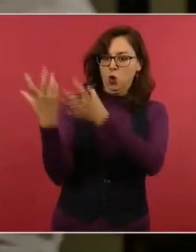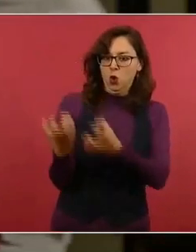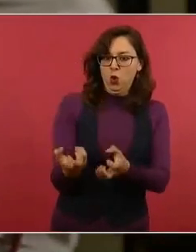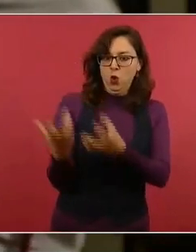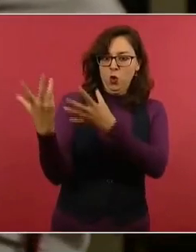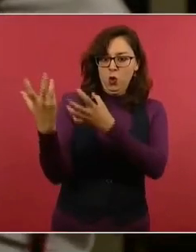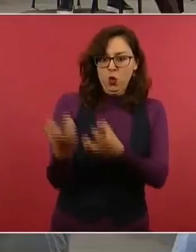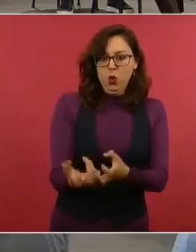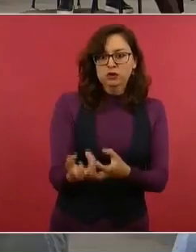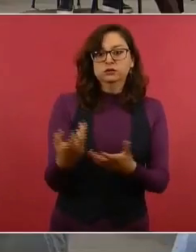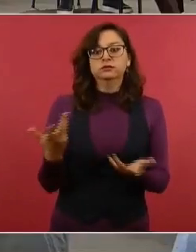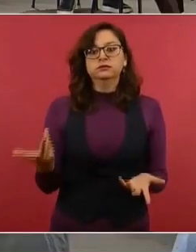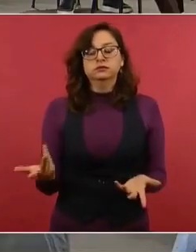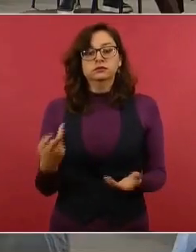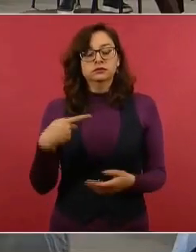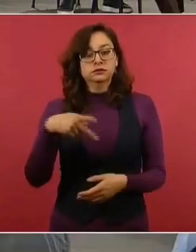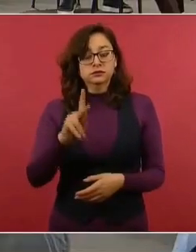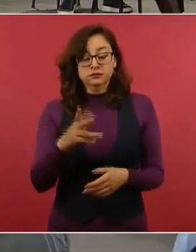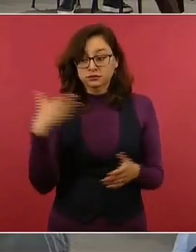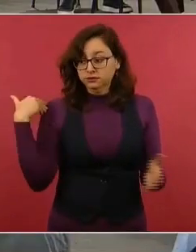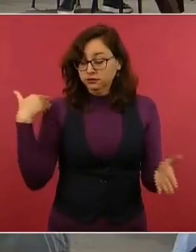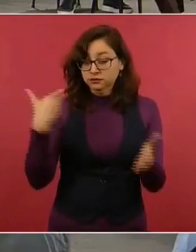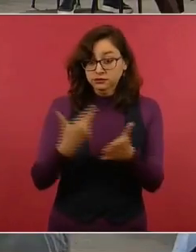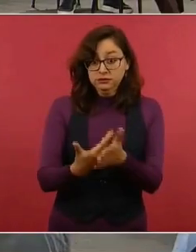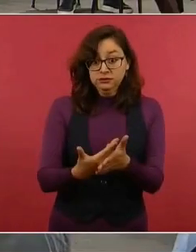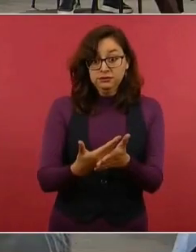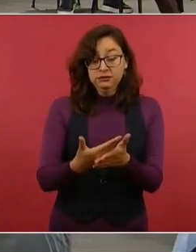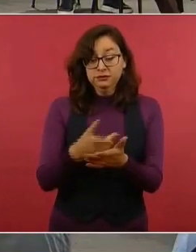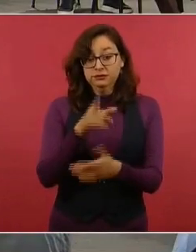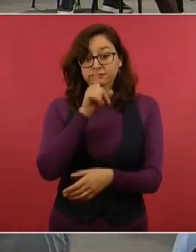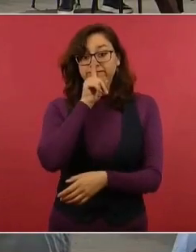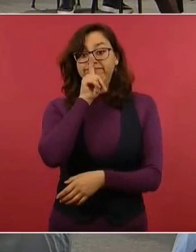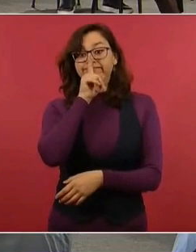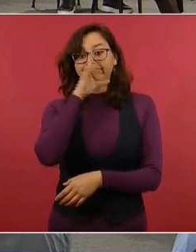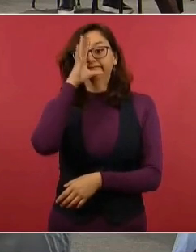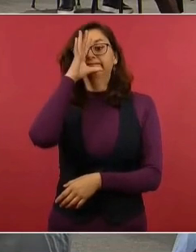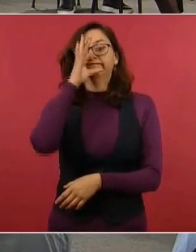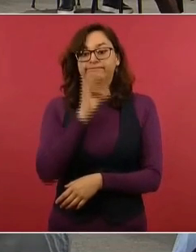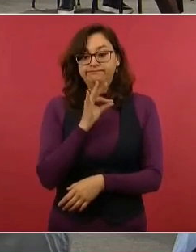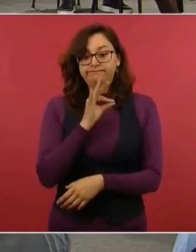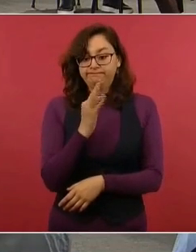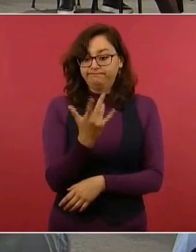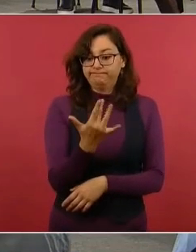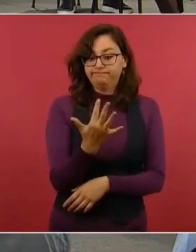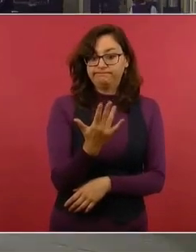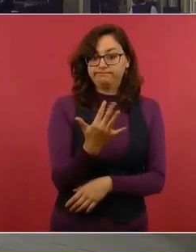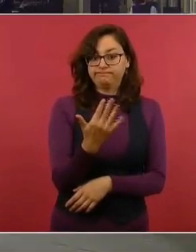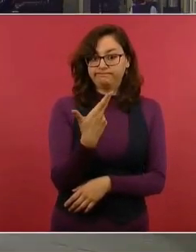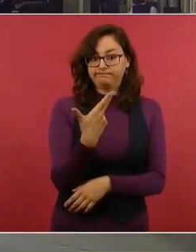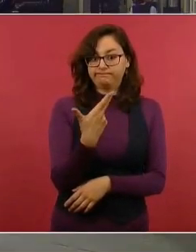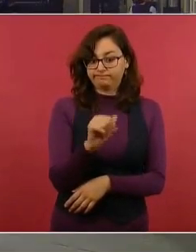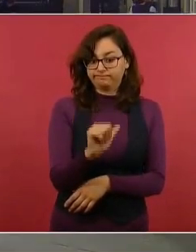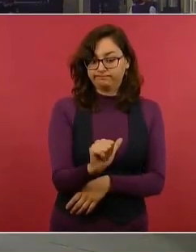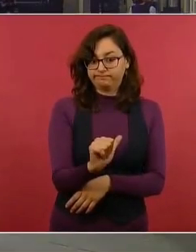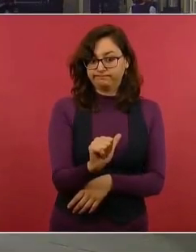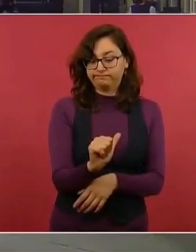No se ha llevado a cabo y este proyecto le costó al